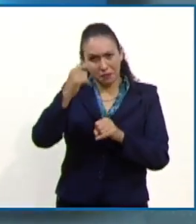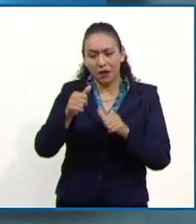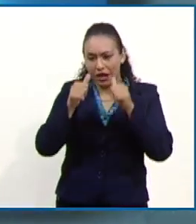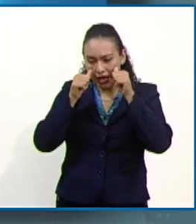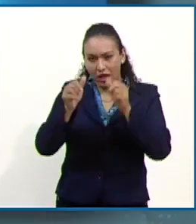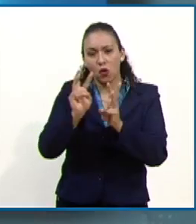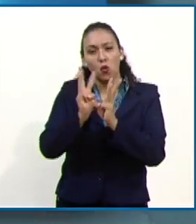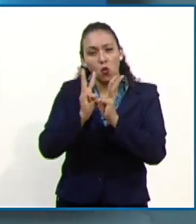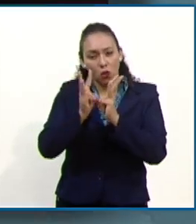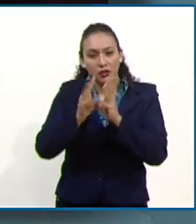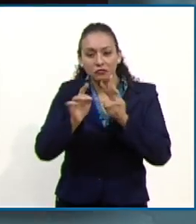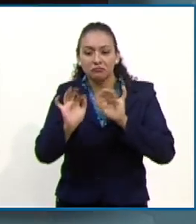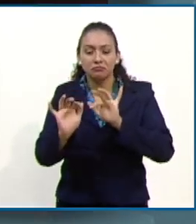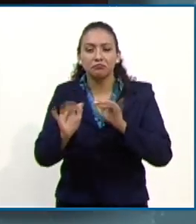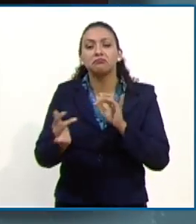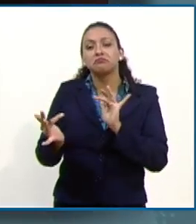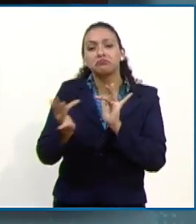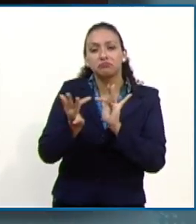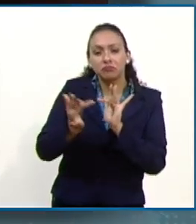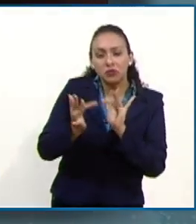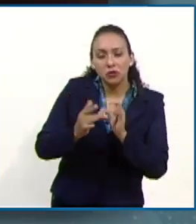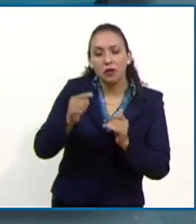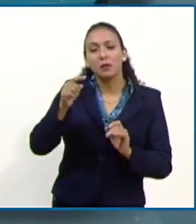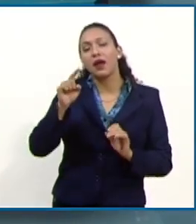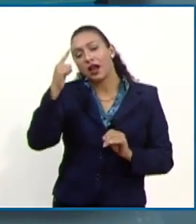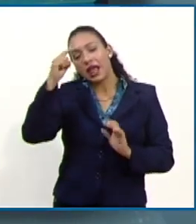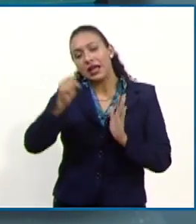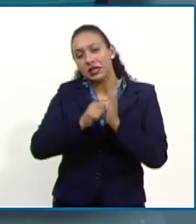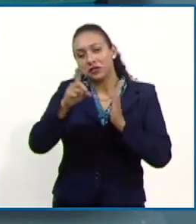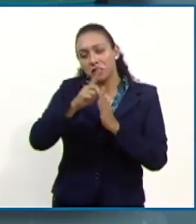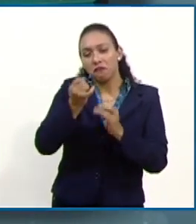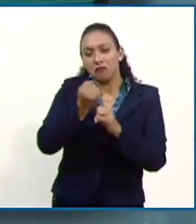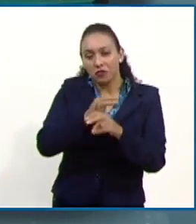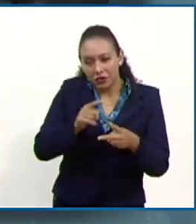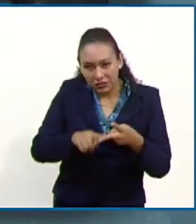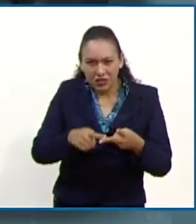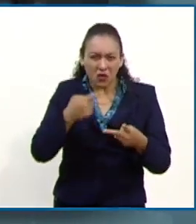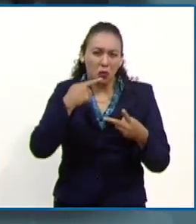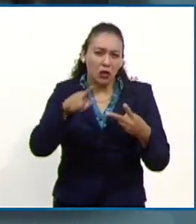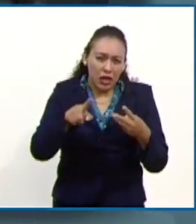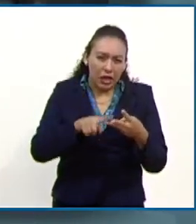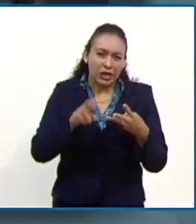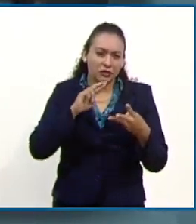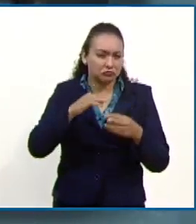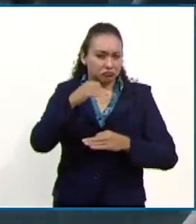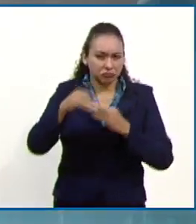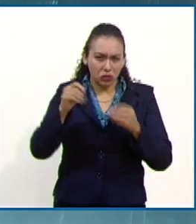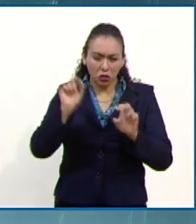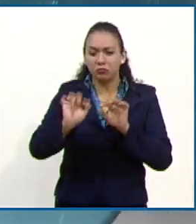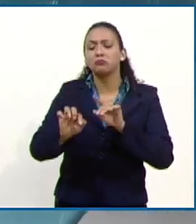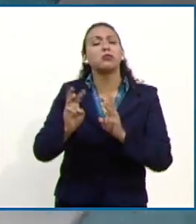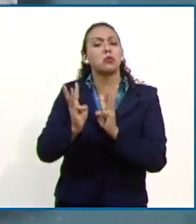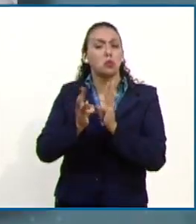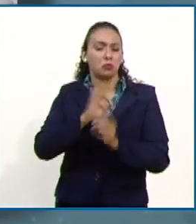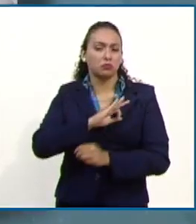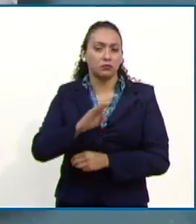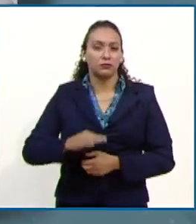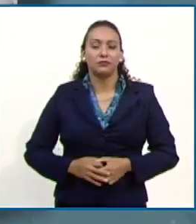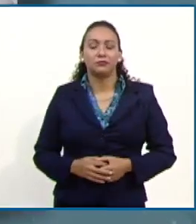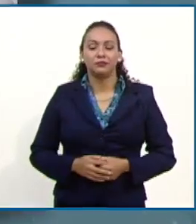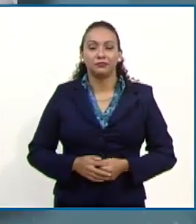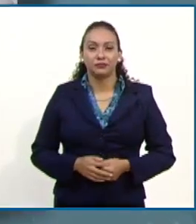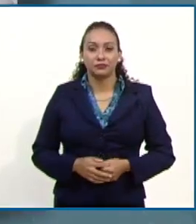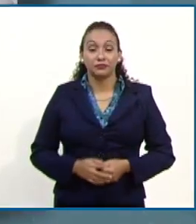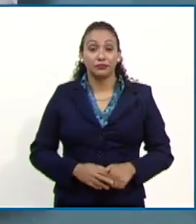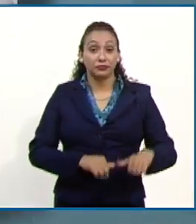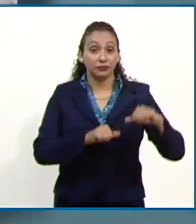de WhatsApp para atender solicitudes de información, reportes y quejas en todas las materias. El